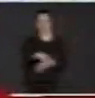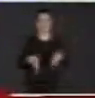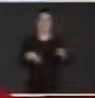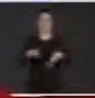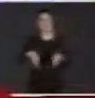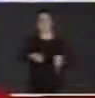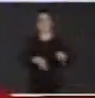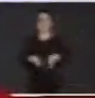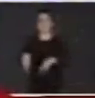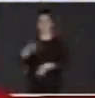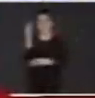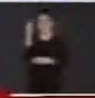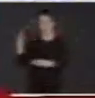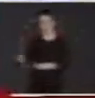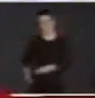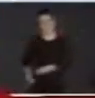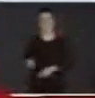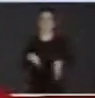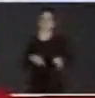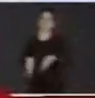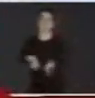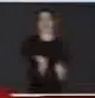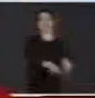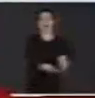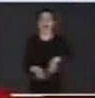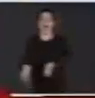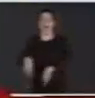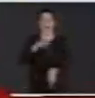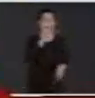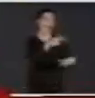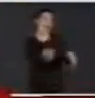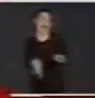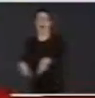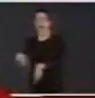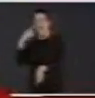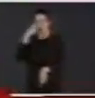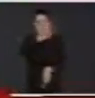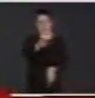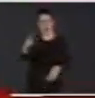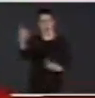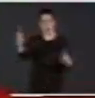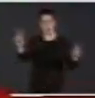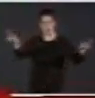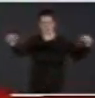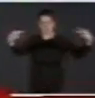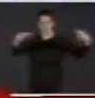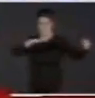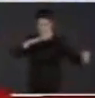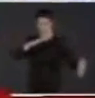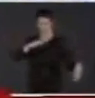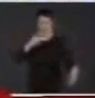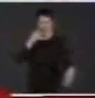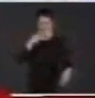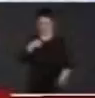con el puntal pa' todos lados, a ver si alguien me mira mal pa' poderlo